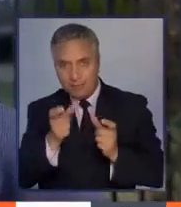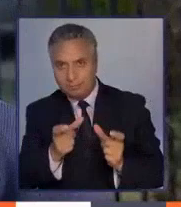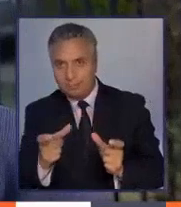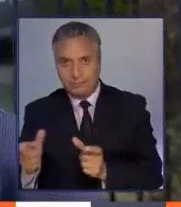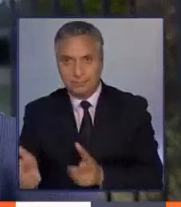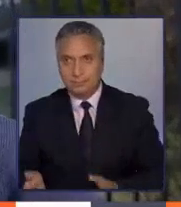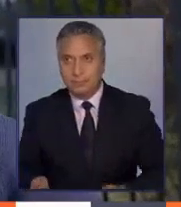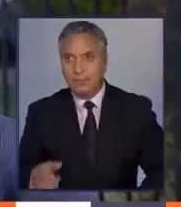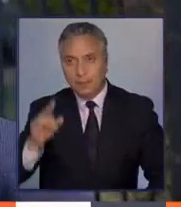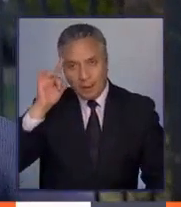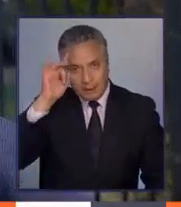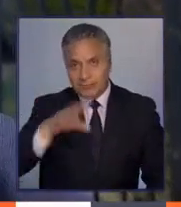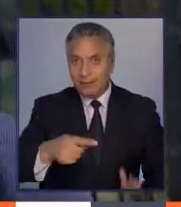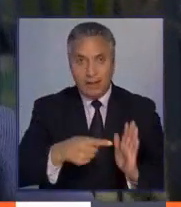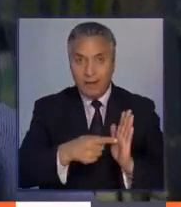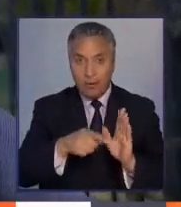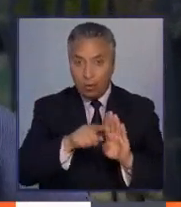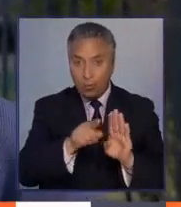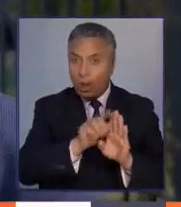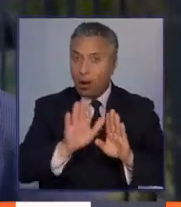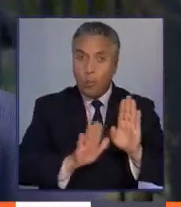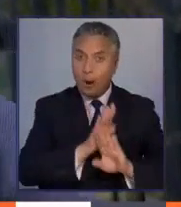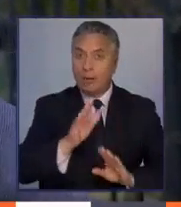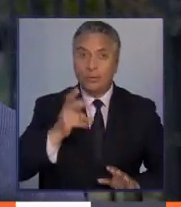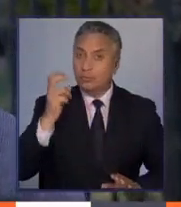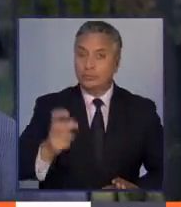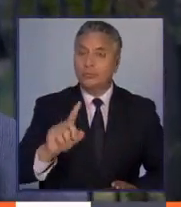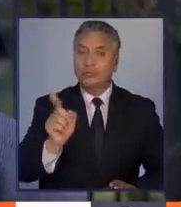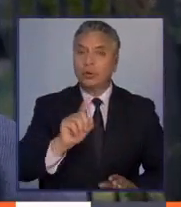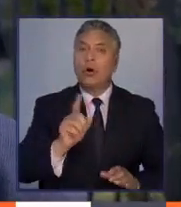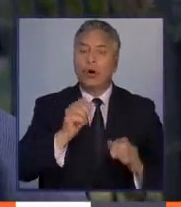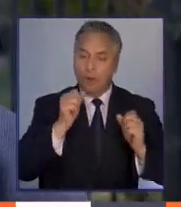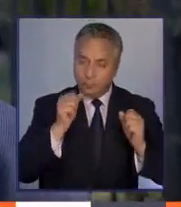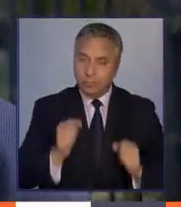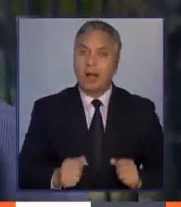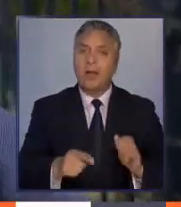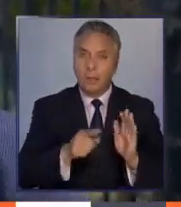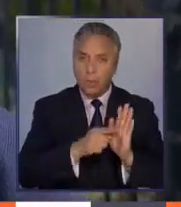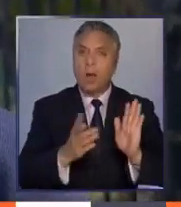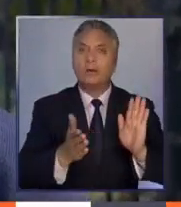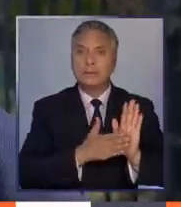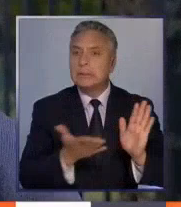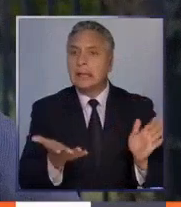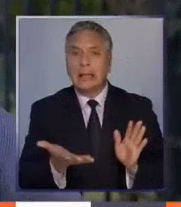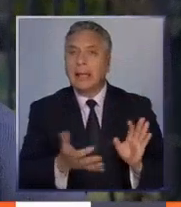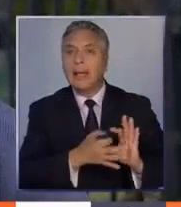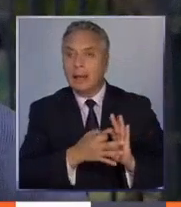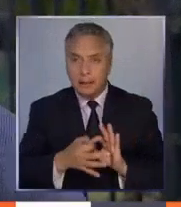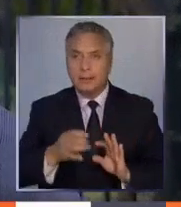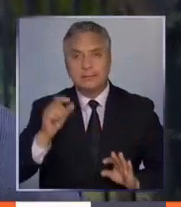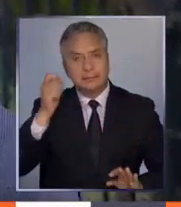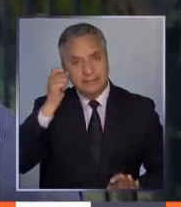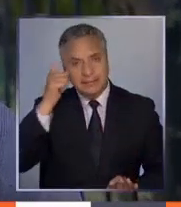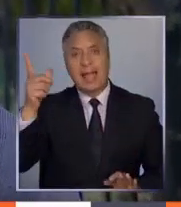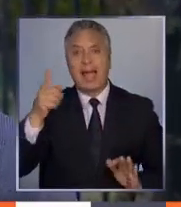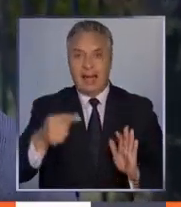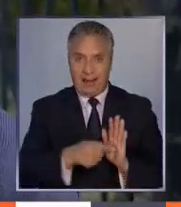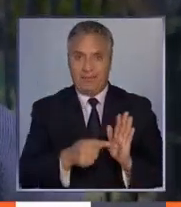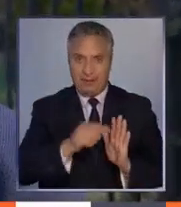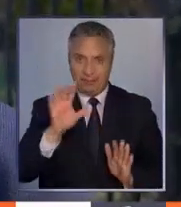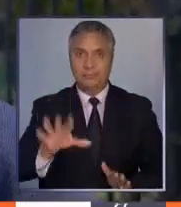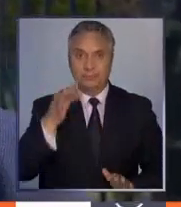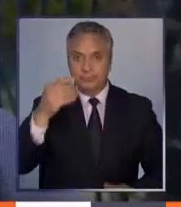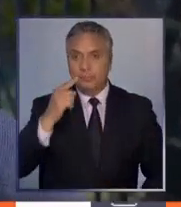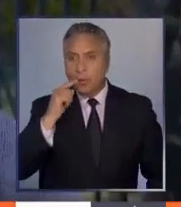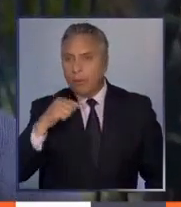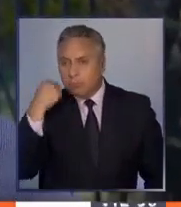Sabemos que estas cámaras no previenen el delito, sino que solamente nos sirven para poder tener un registro de lo que ocurrió y reconocer a los delincuentes